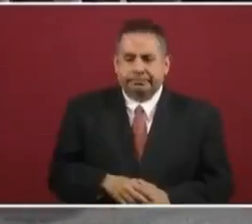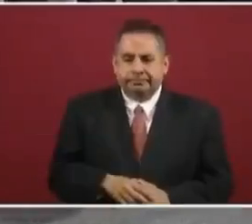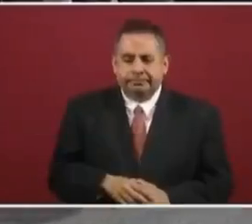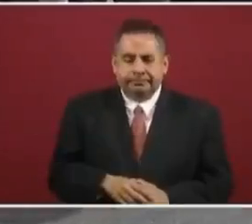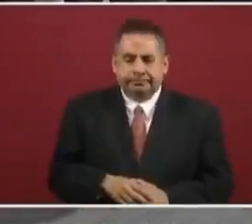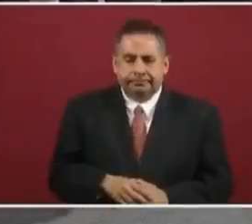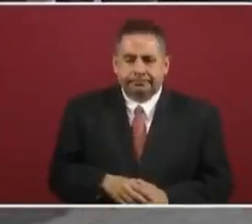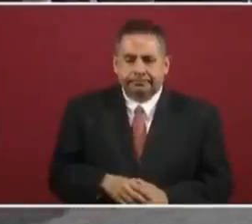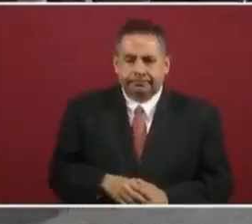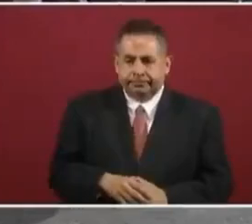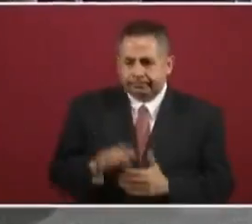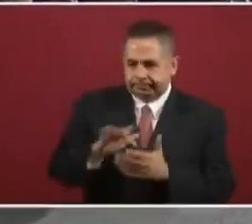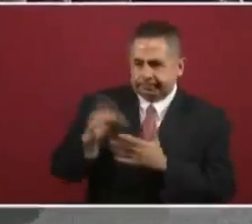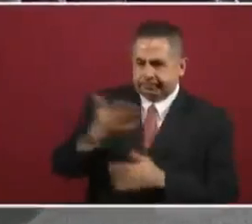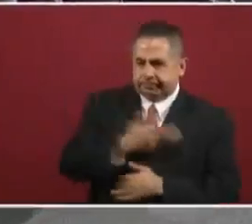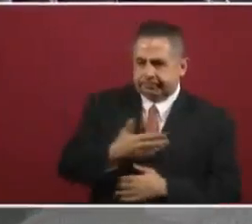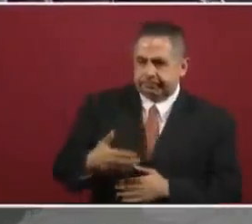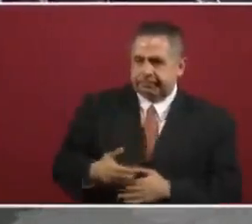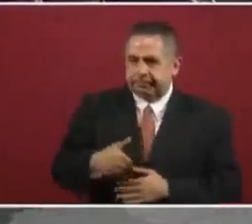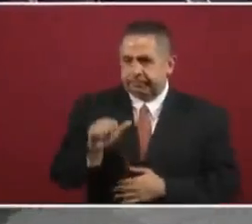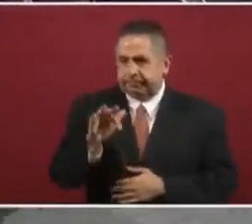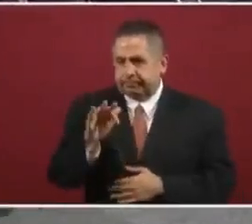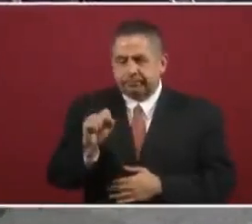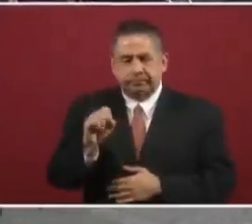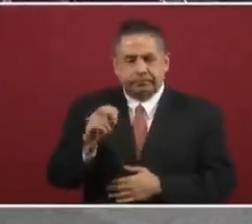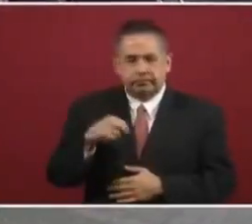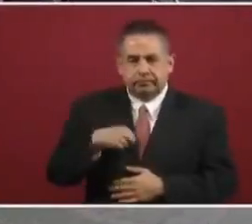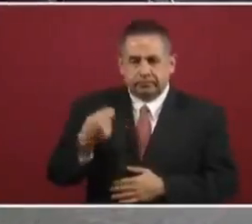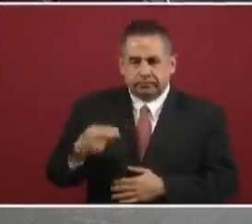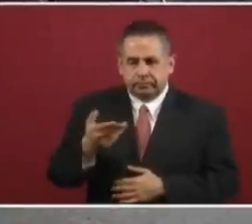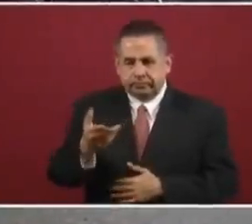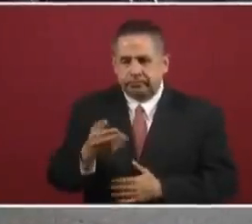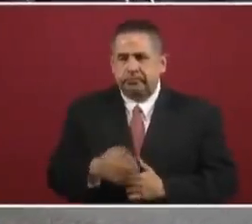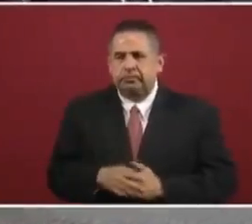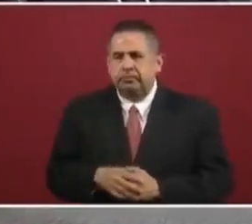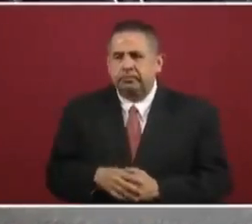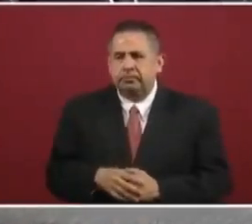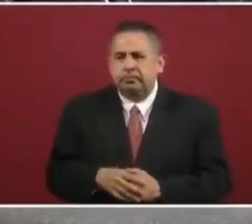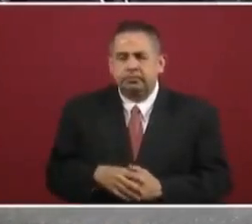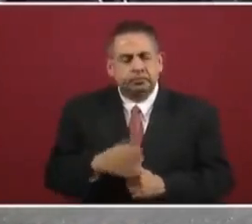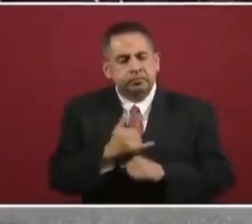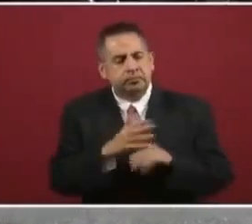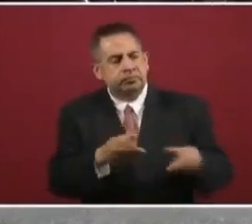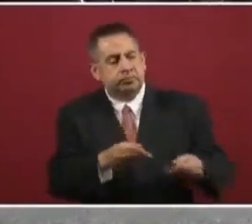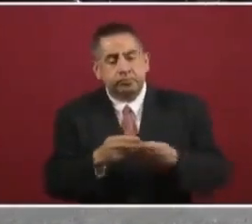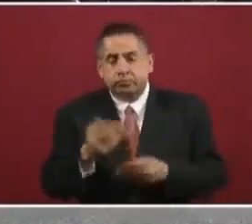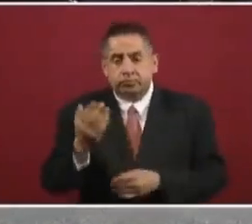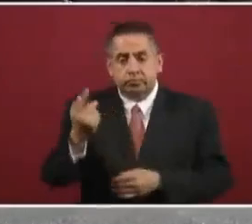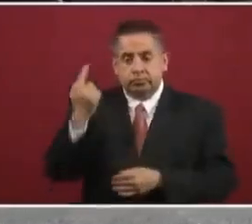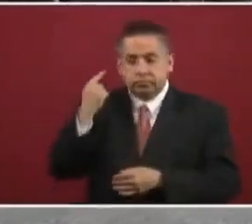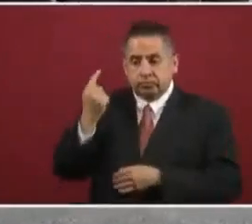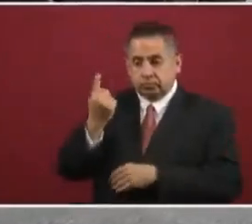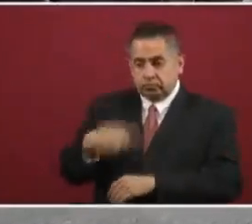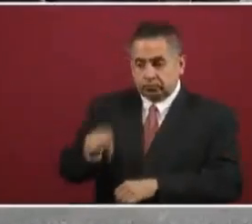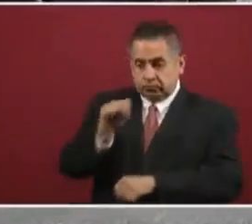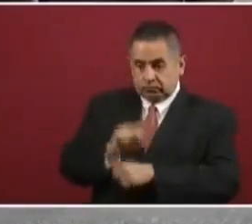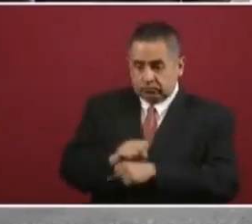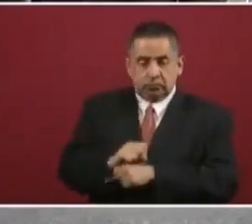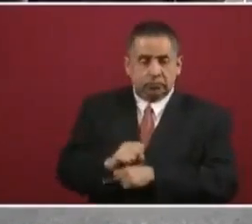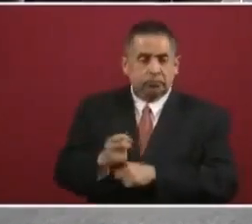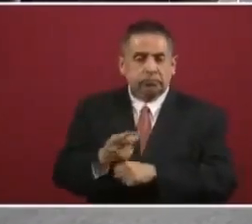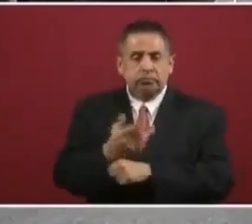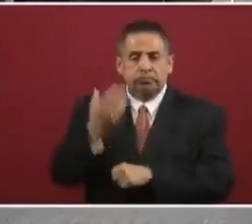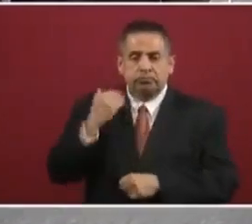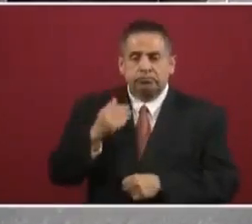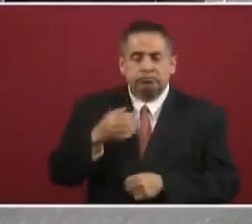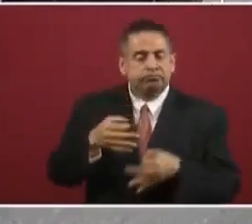adelante Gracias pres pres Alfonso basili de politico.mx tenemos información de que la semana pasada un